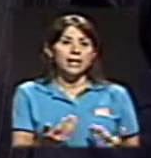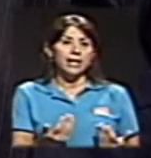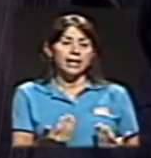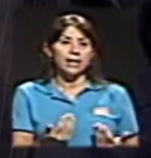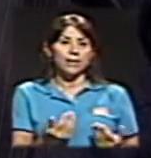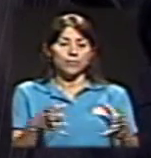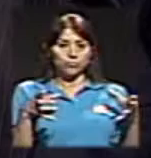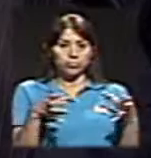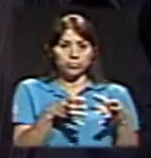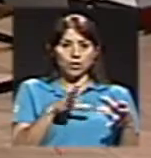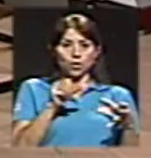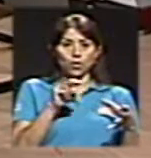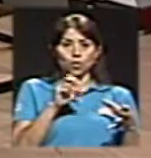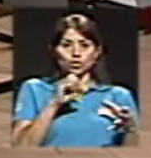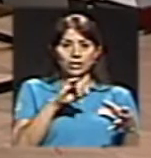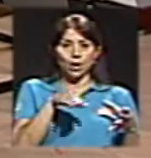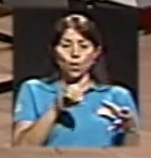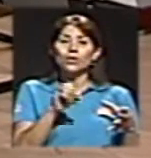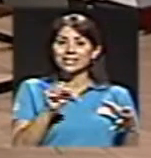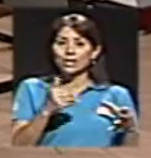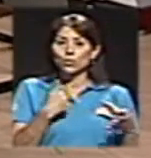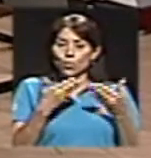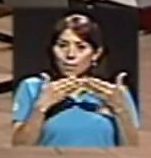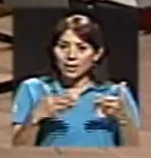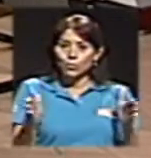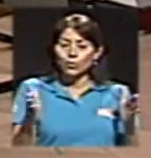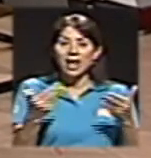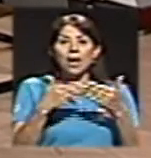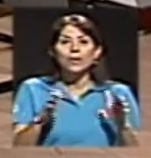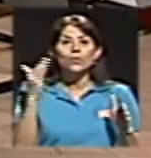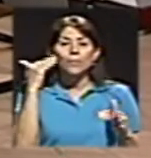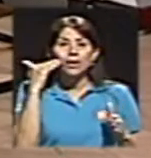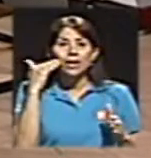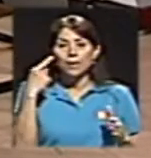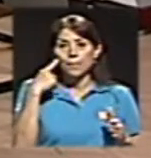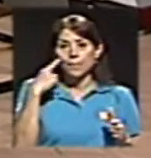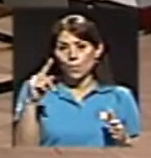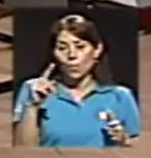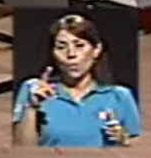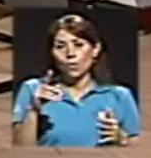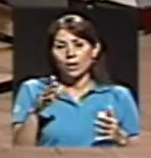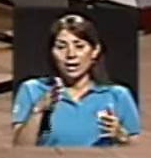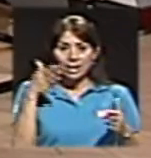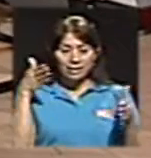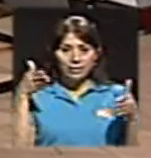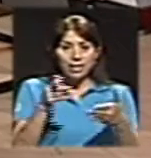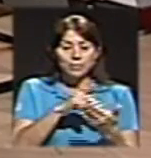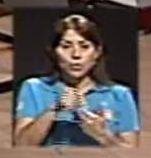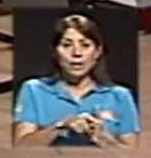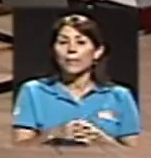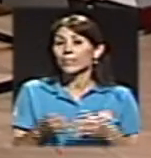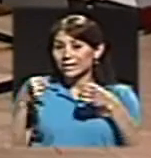El Consejo sí tuvo una apertura y esa apertura precisamente es por este programa. La Estrategia